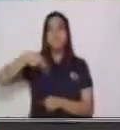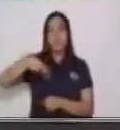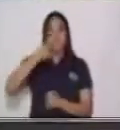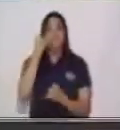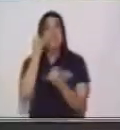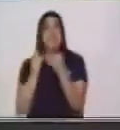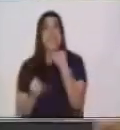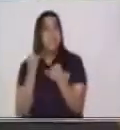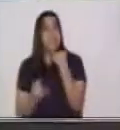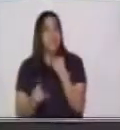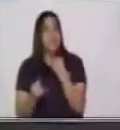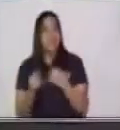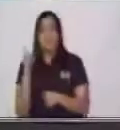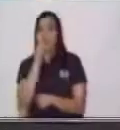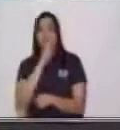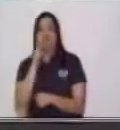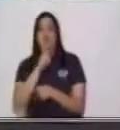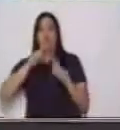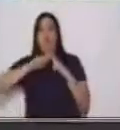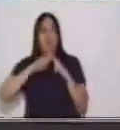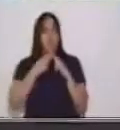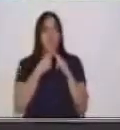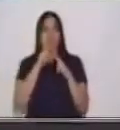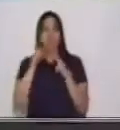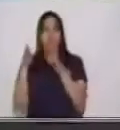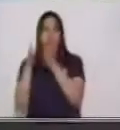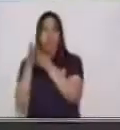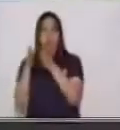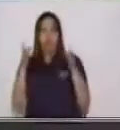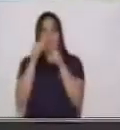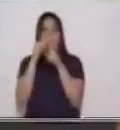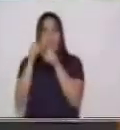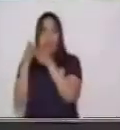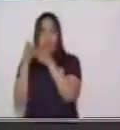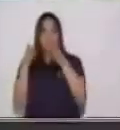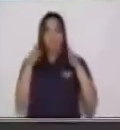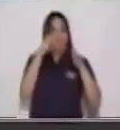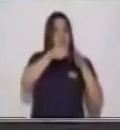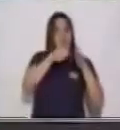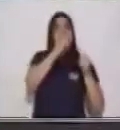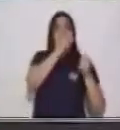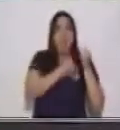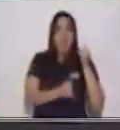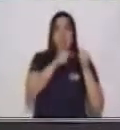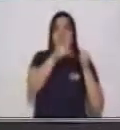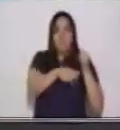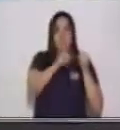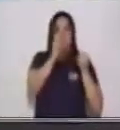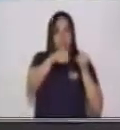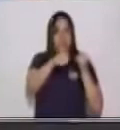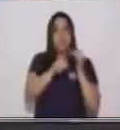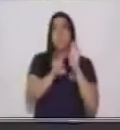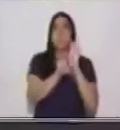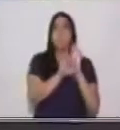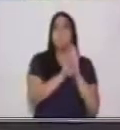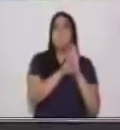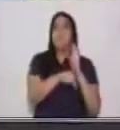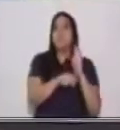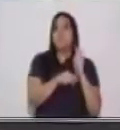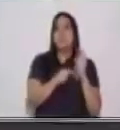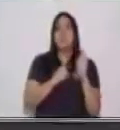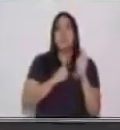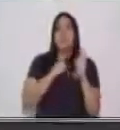es la palabra vamos del verbo ir, no. Es cuando una palabra termine en estas expresiones. Ejemplo,